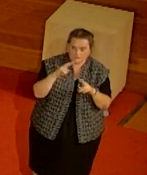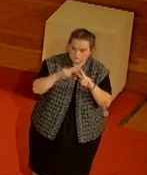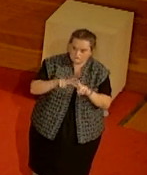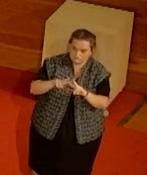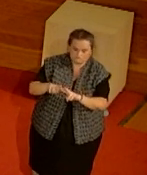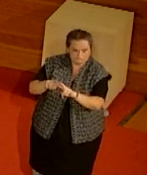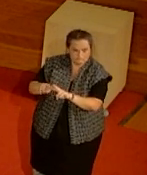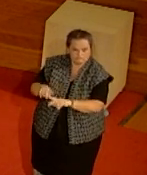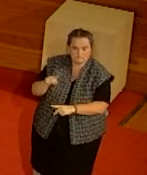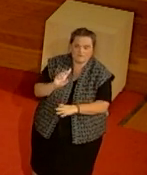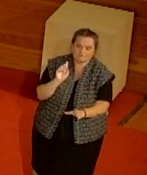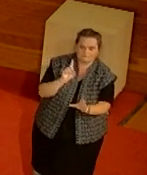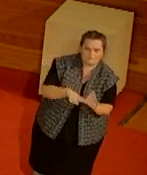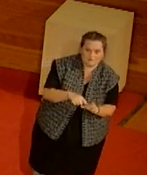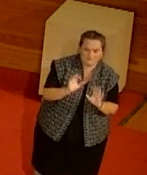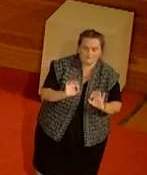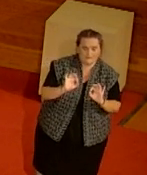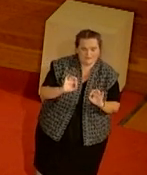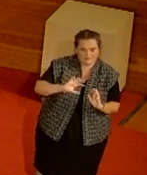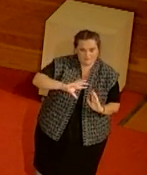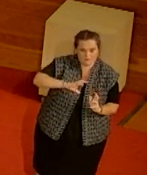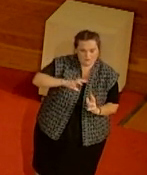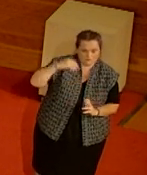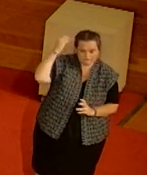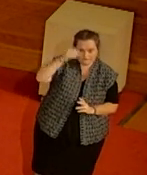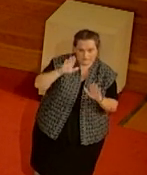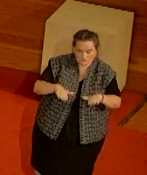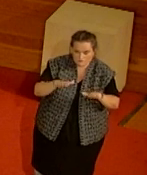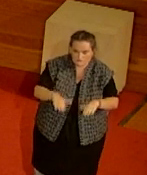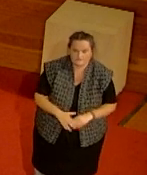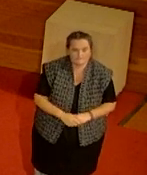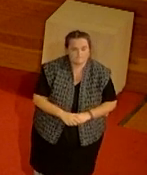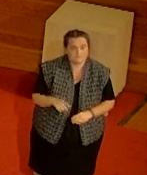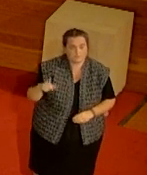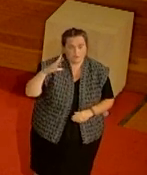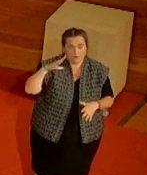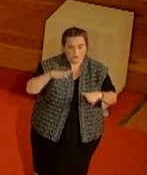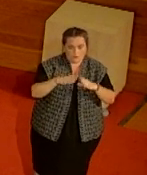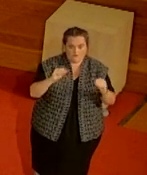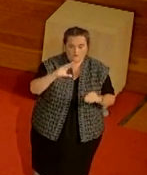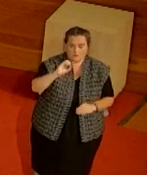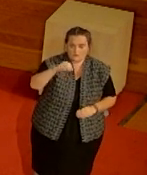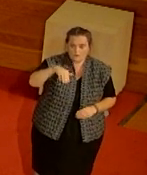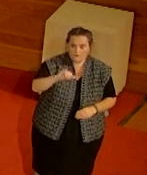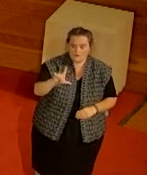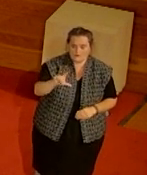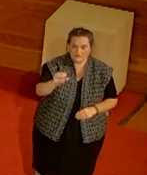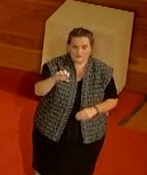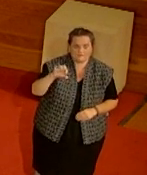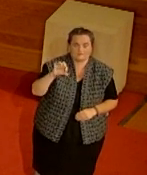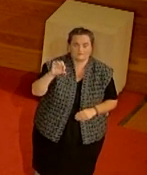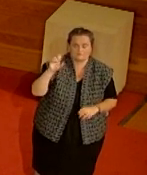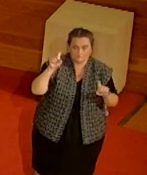musulmanari comillas ecoelis universidad eco irakaslea hereda decía que